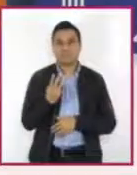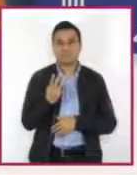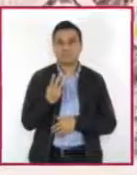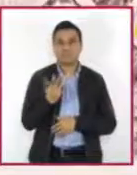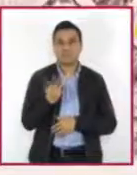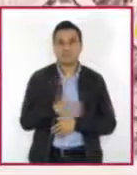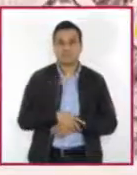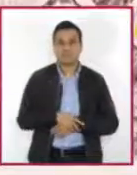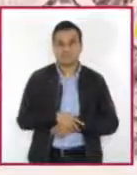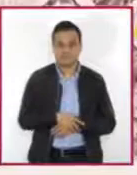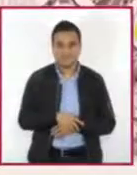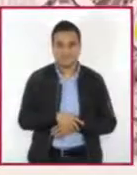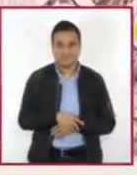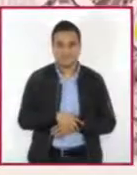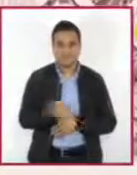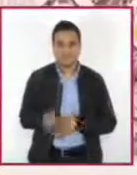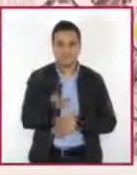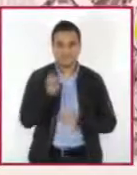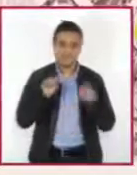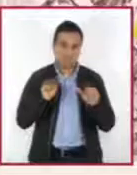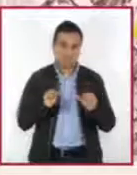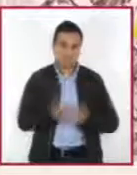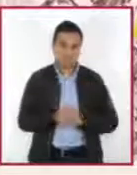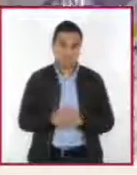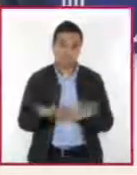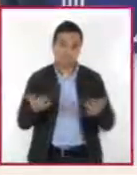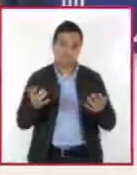1, 2, 3, 4, 5. Y sin pregunta, se fueron en blanco.